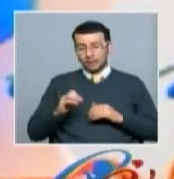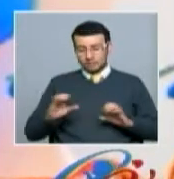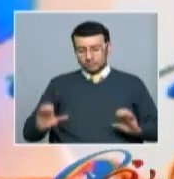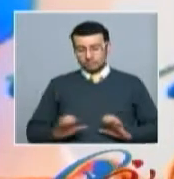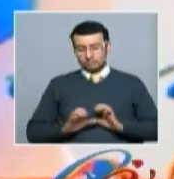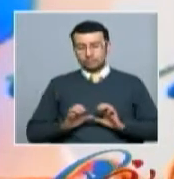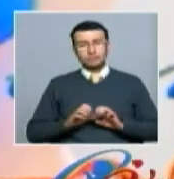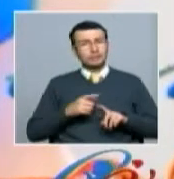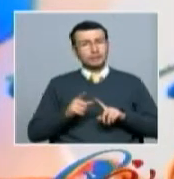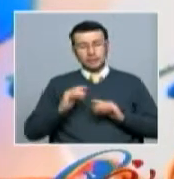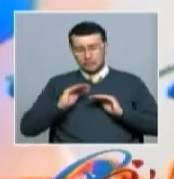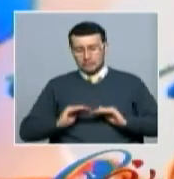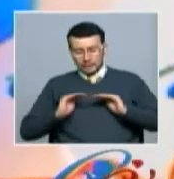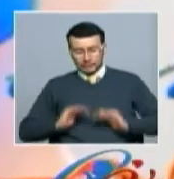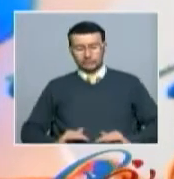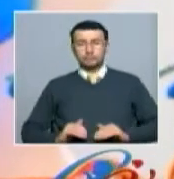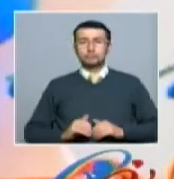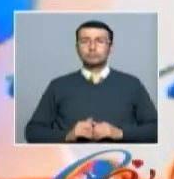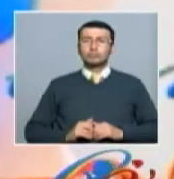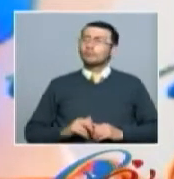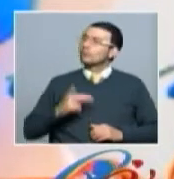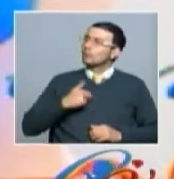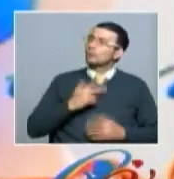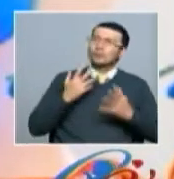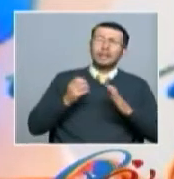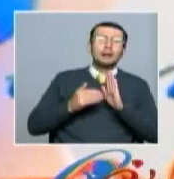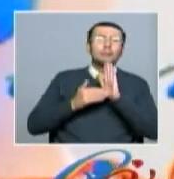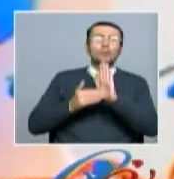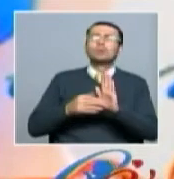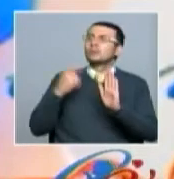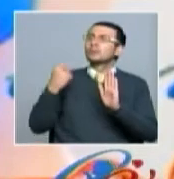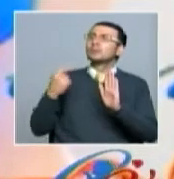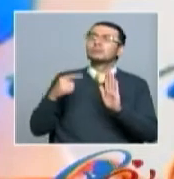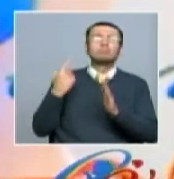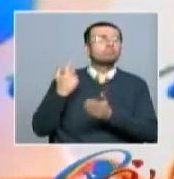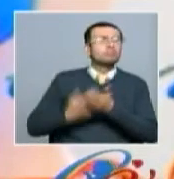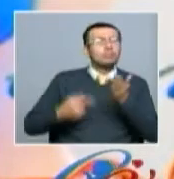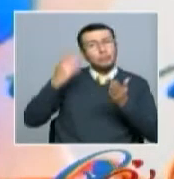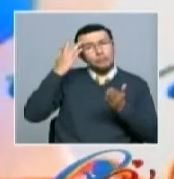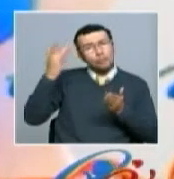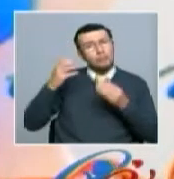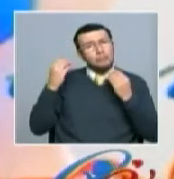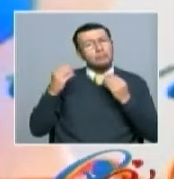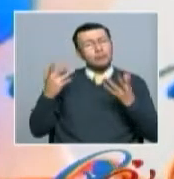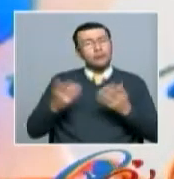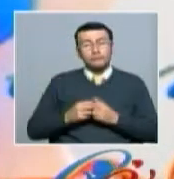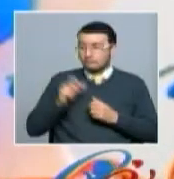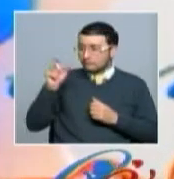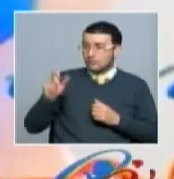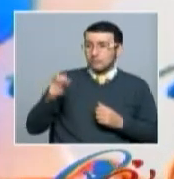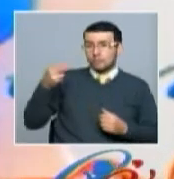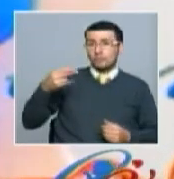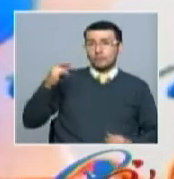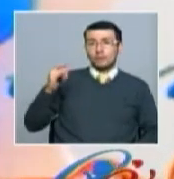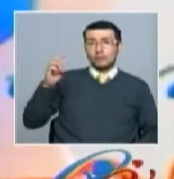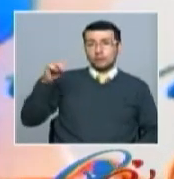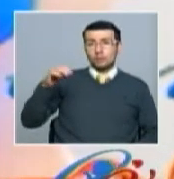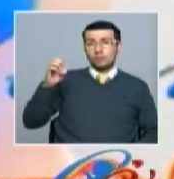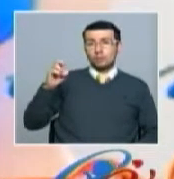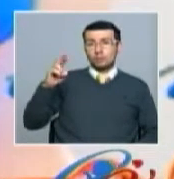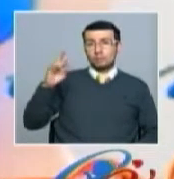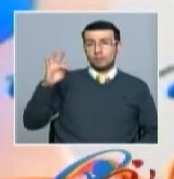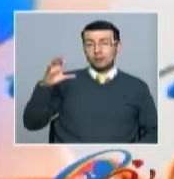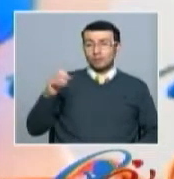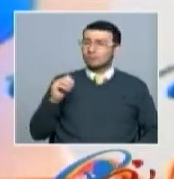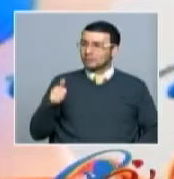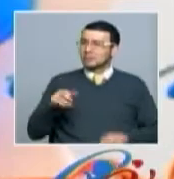inerva el miembro inferior. ¿Por qué queríamos mostrar estas imágenes? Porque el doctor Humberto Serna ahorita hacía referencia a una artrosis,